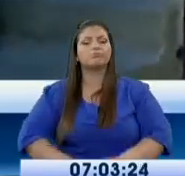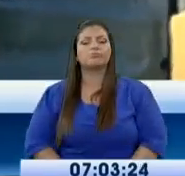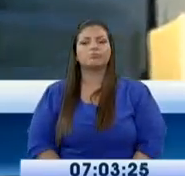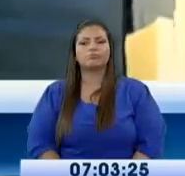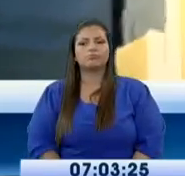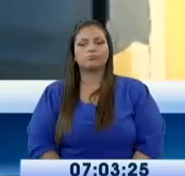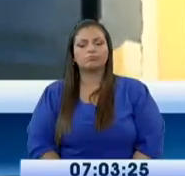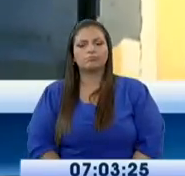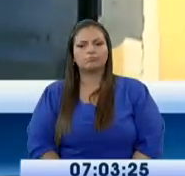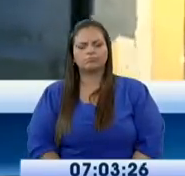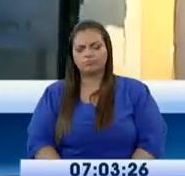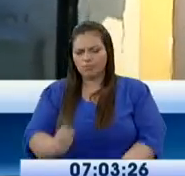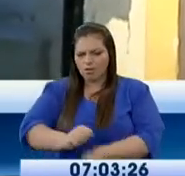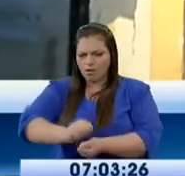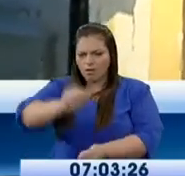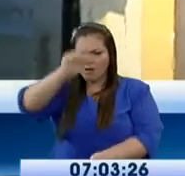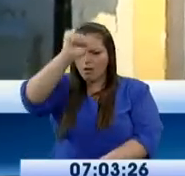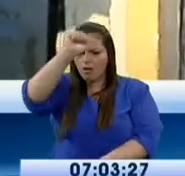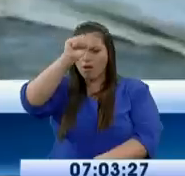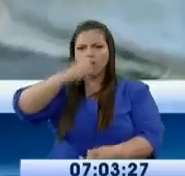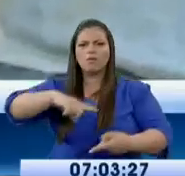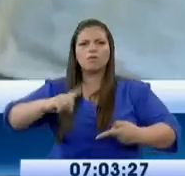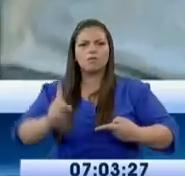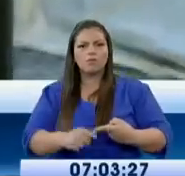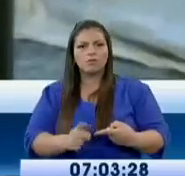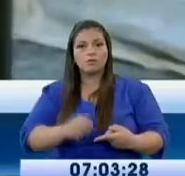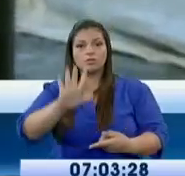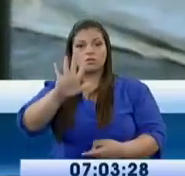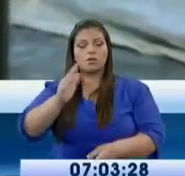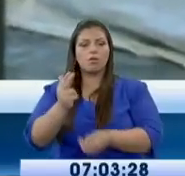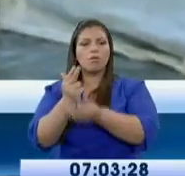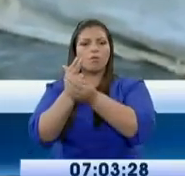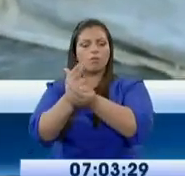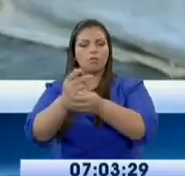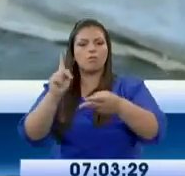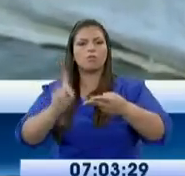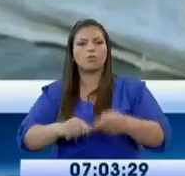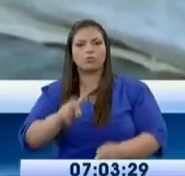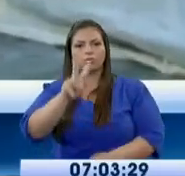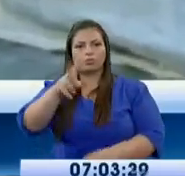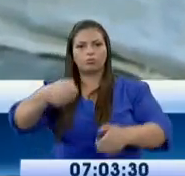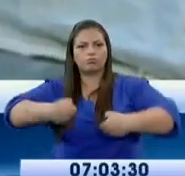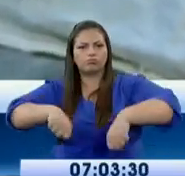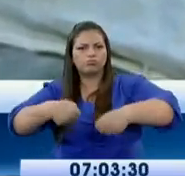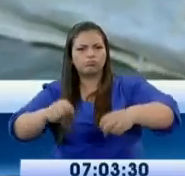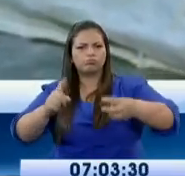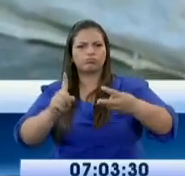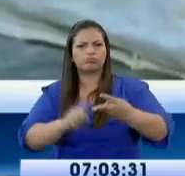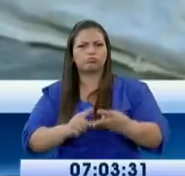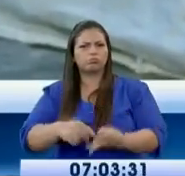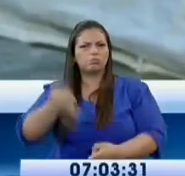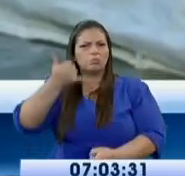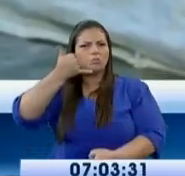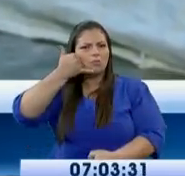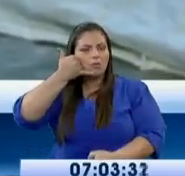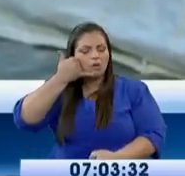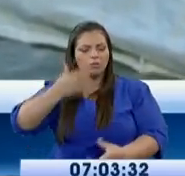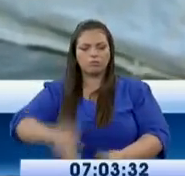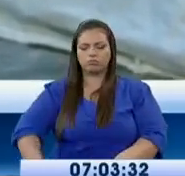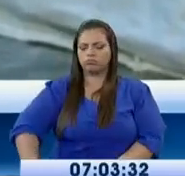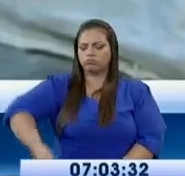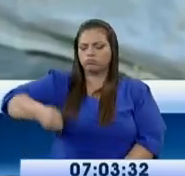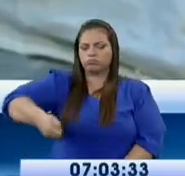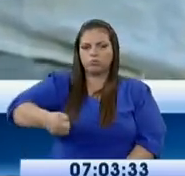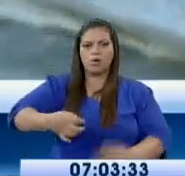evidencia, hasta el momento constan 5 armas, 2 motocicletas, celulares, maletas con ropas que habrían